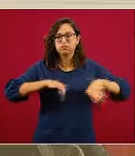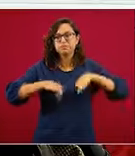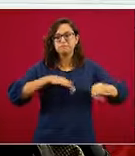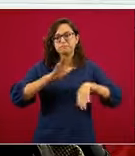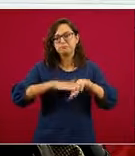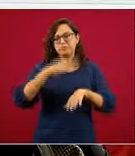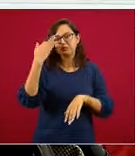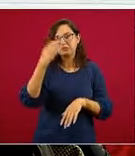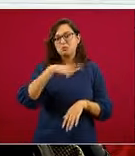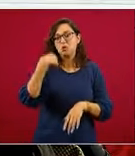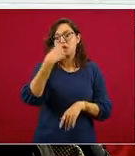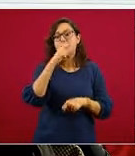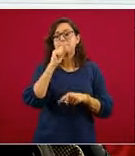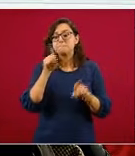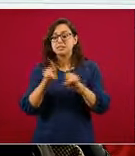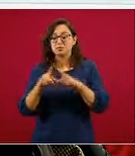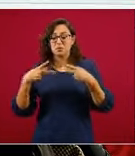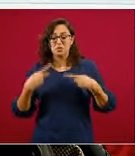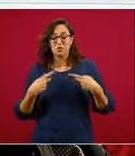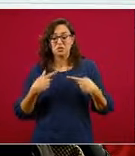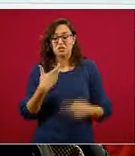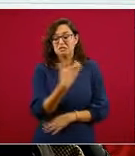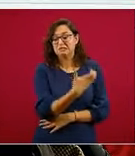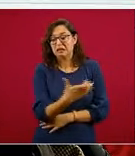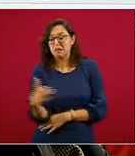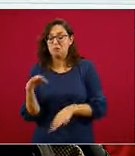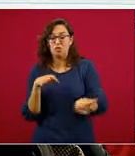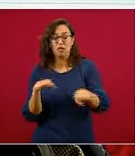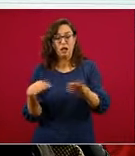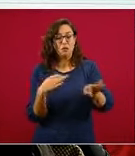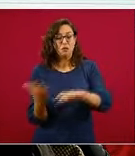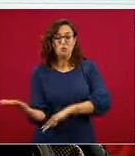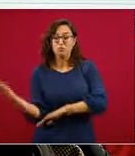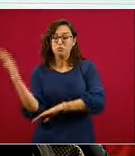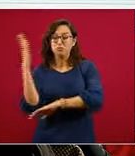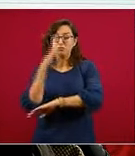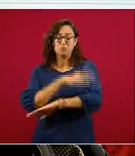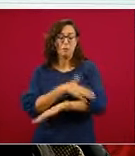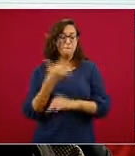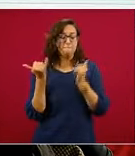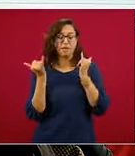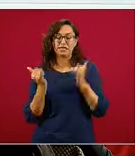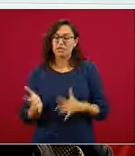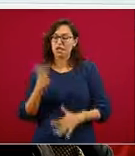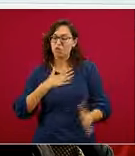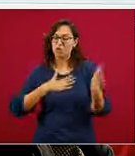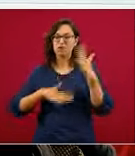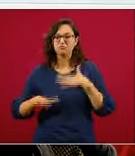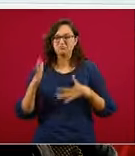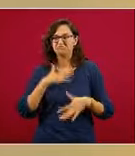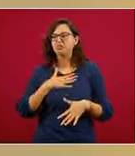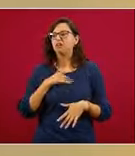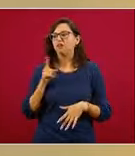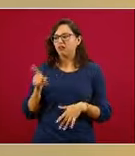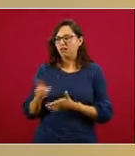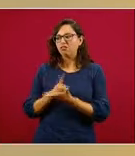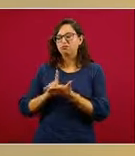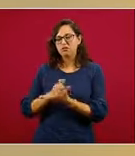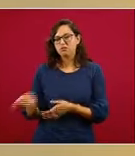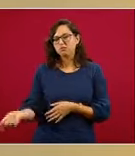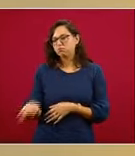visto jornaleros, personas que trabajan en el campo, que para esta dura faena, pues también consumen estas